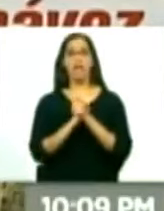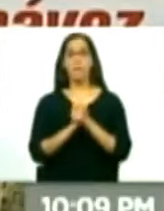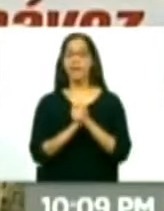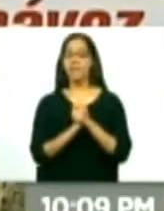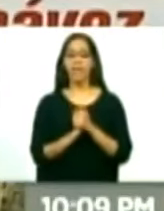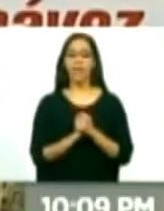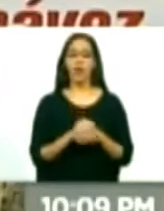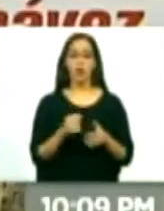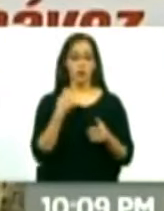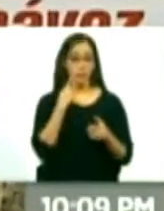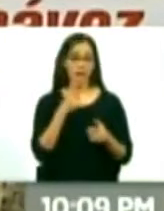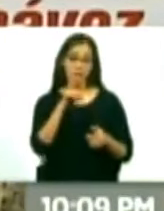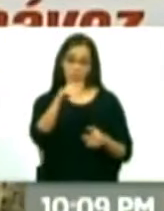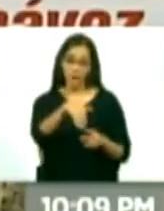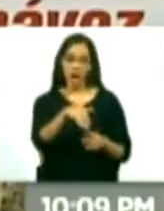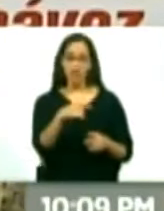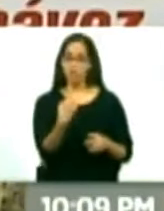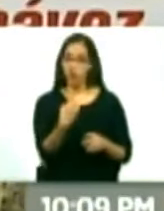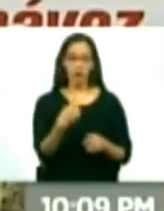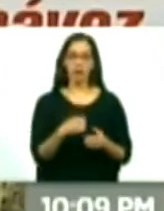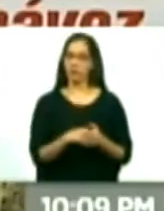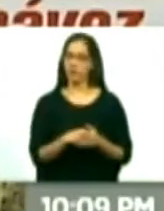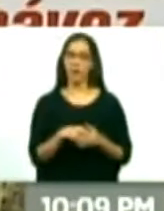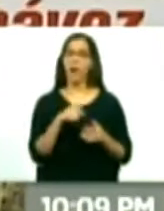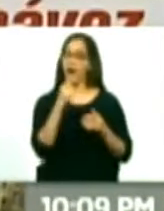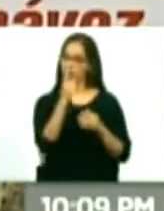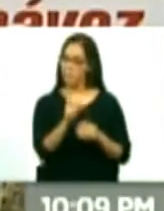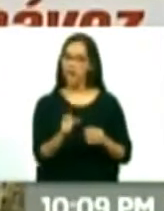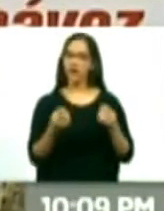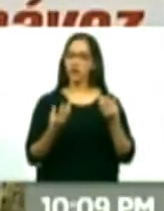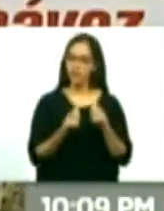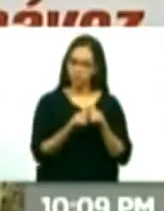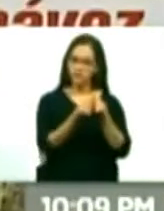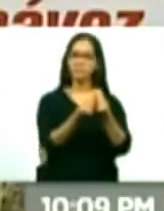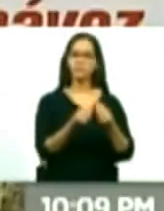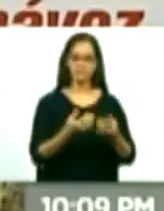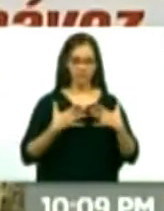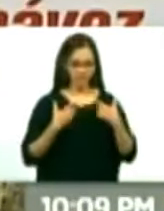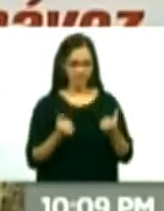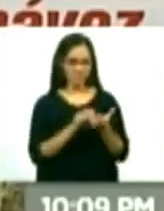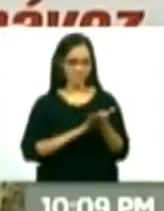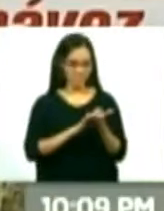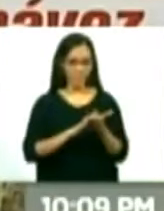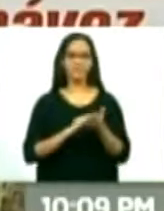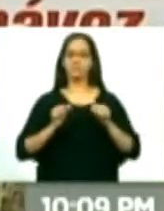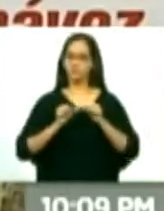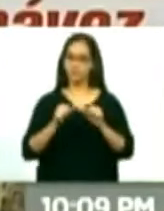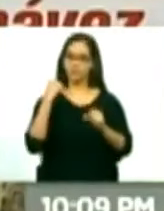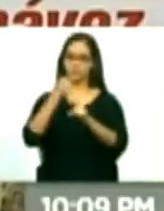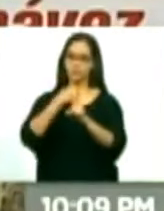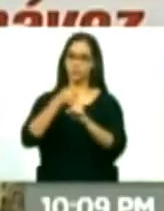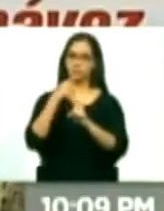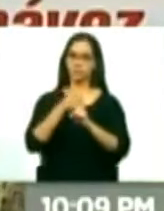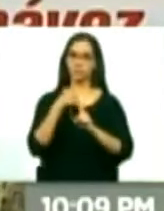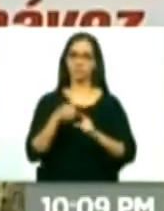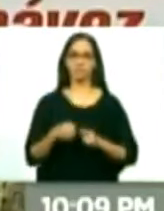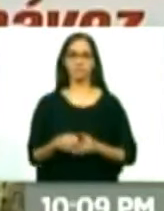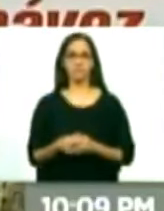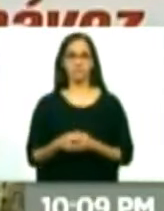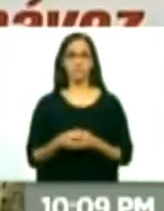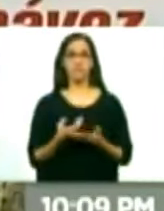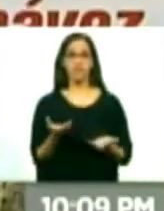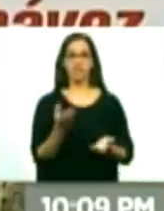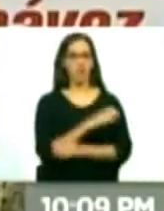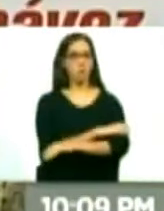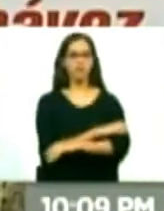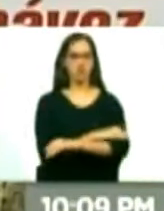tirado en la vaguada solo. El compañero se acompaña, se saca la vaguada, se rescata y seguimos el combate. Eso es la oposición,